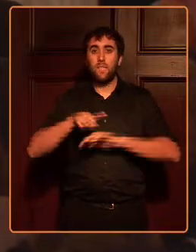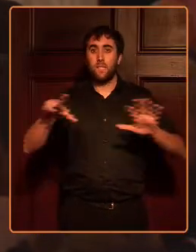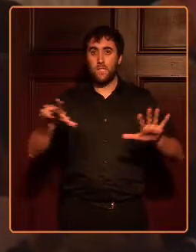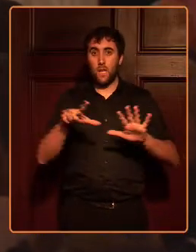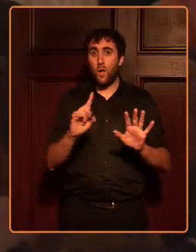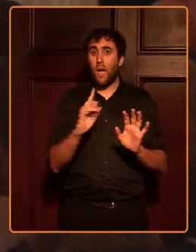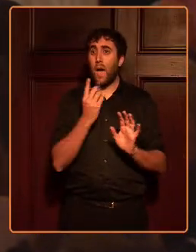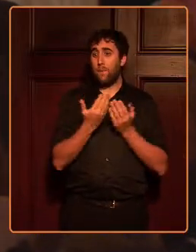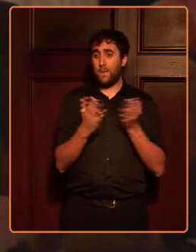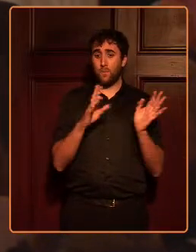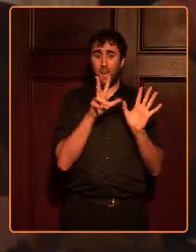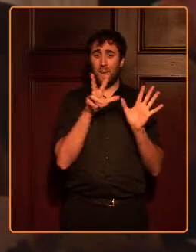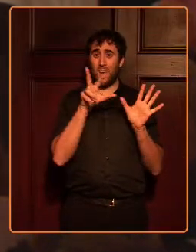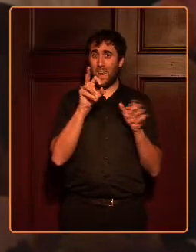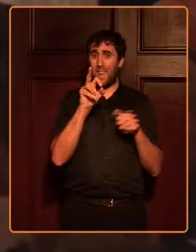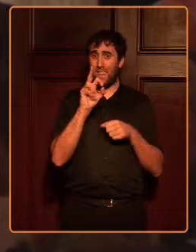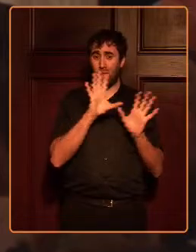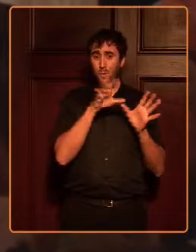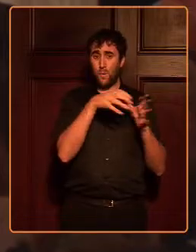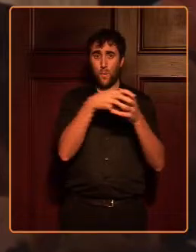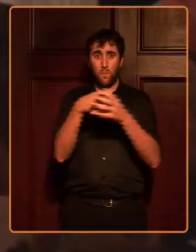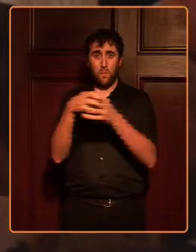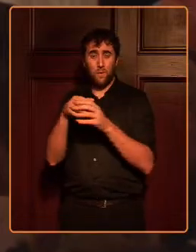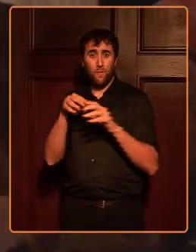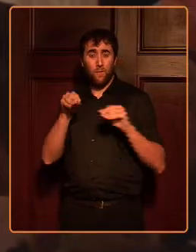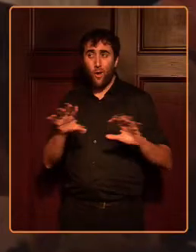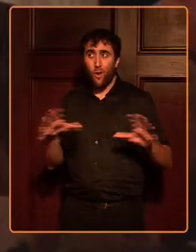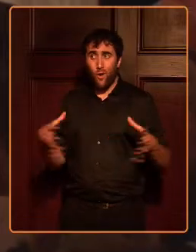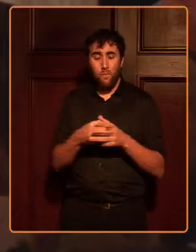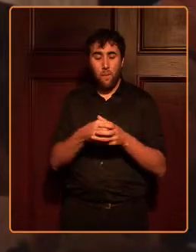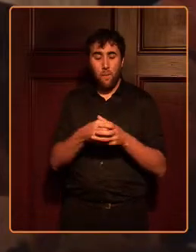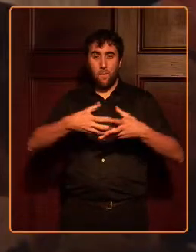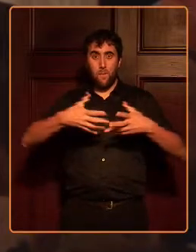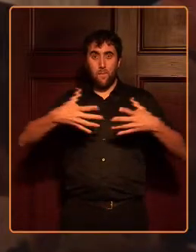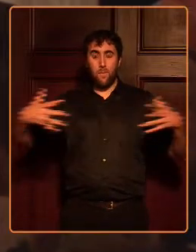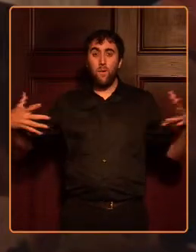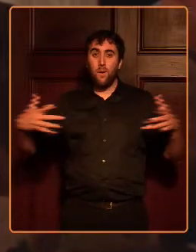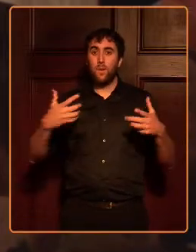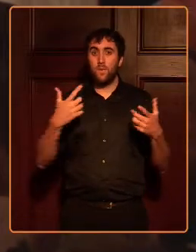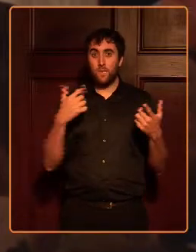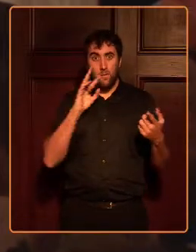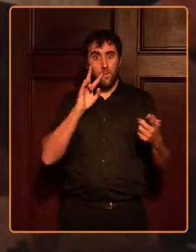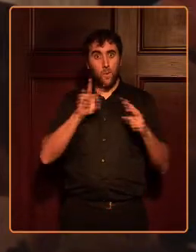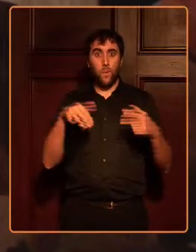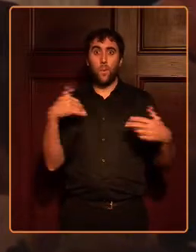30 grupos nomás. Nos da cuenta de cómo fuimos llegando